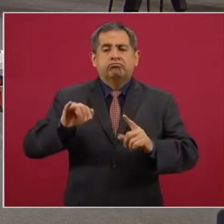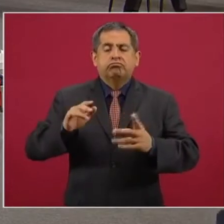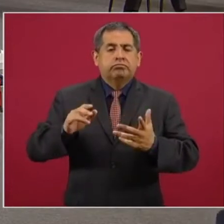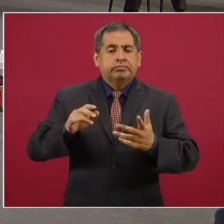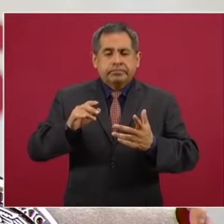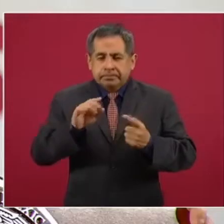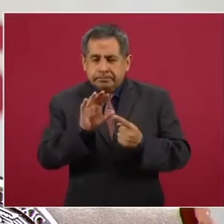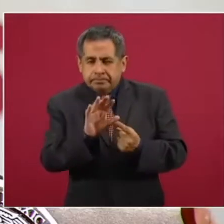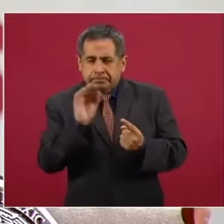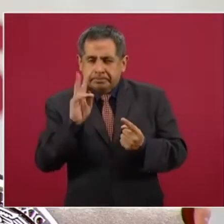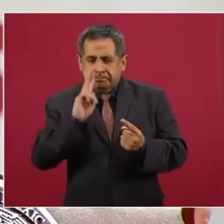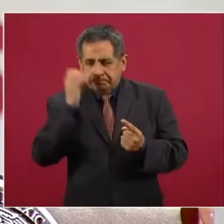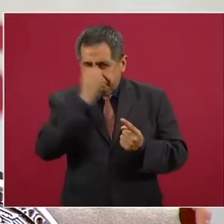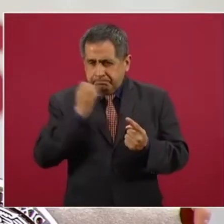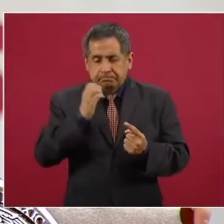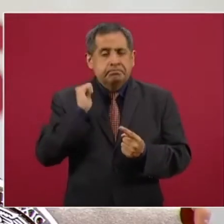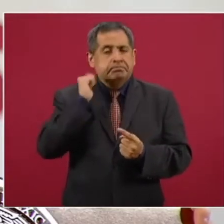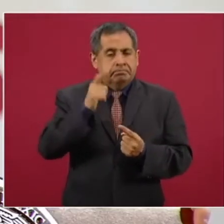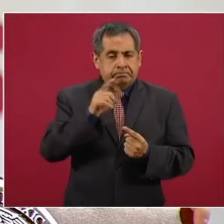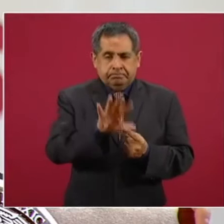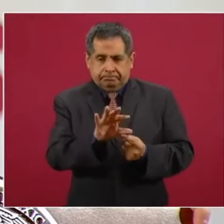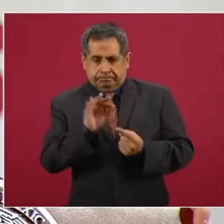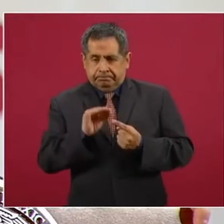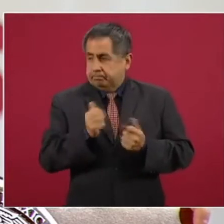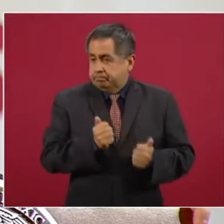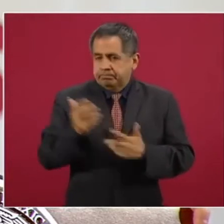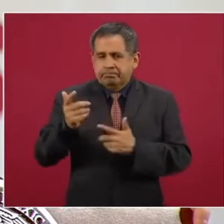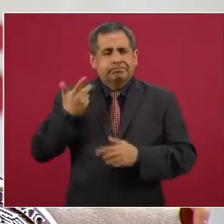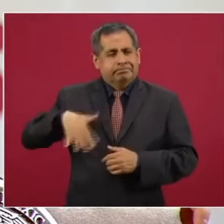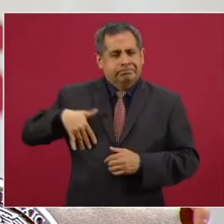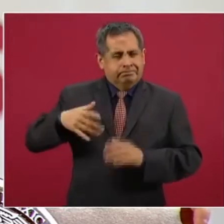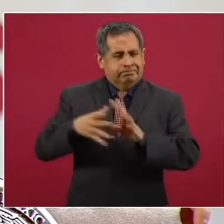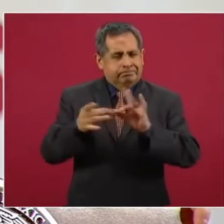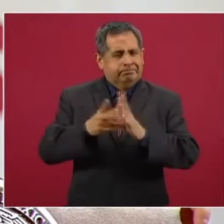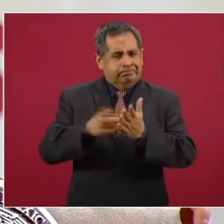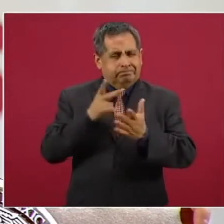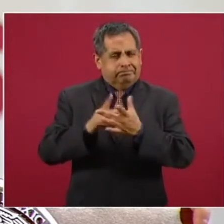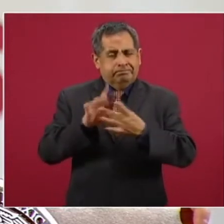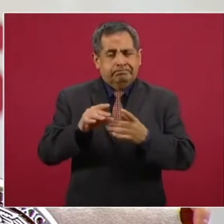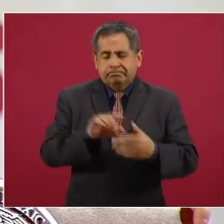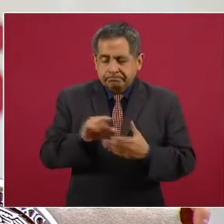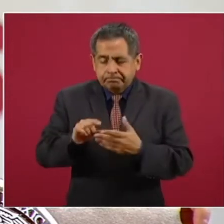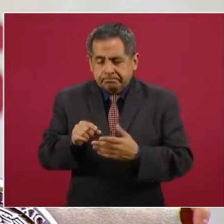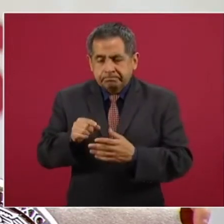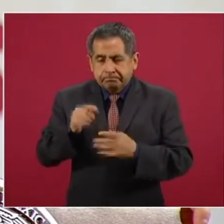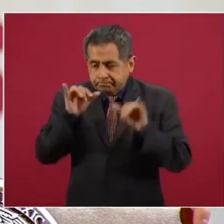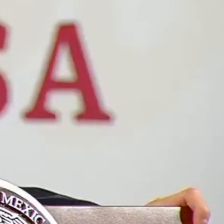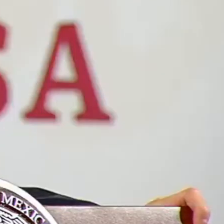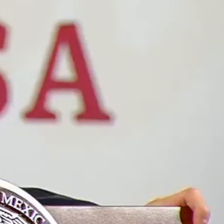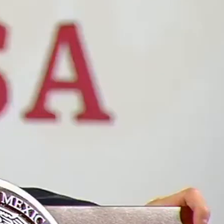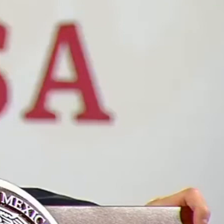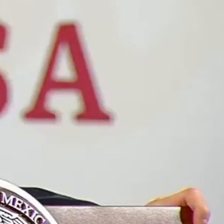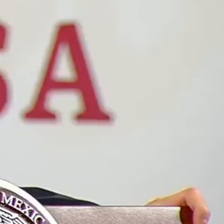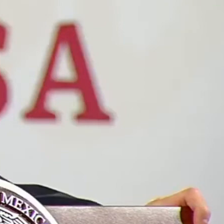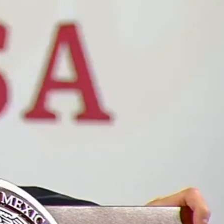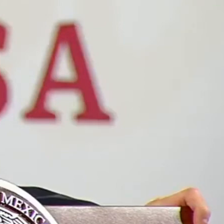un espécimen, pero por distintas razones técnicas que hemos comentado también en varias ocasiones, no